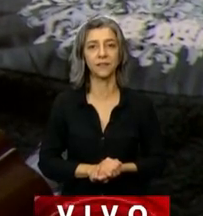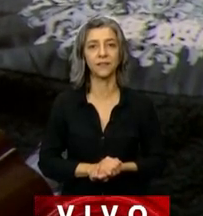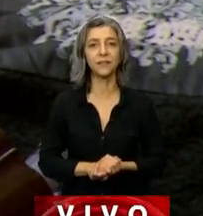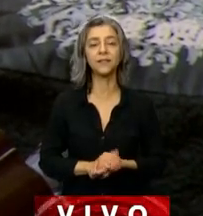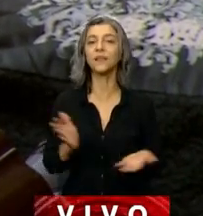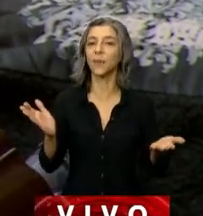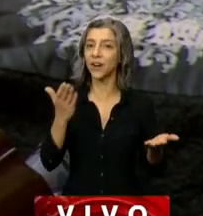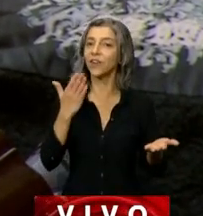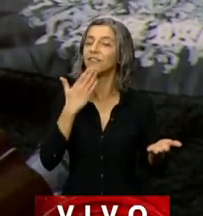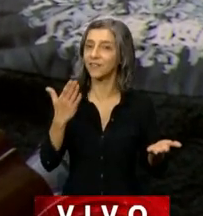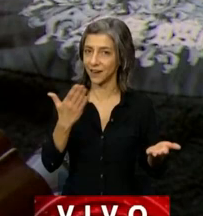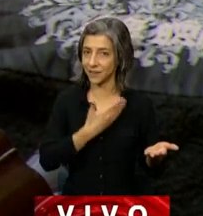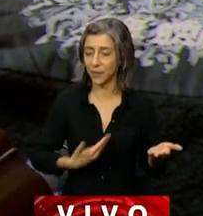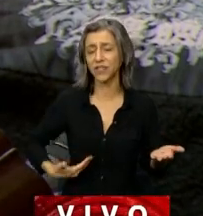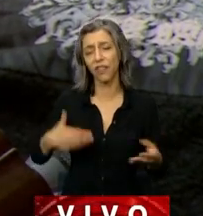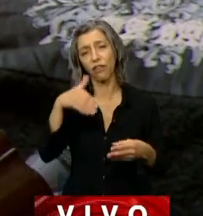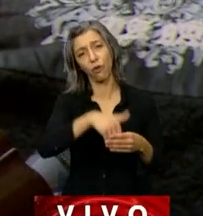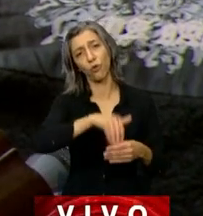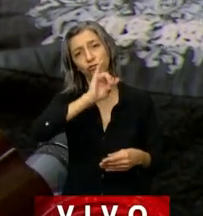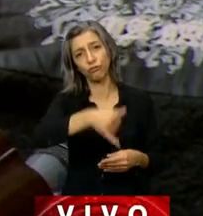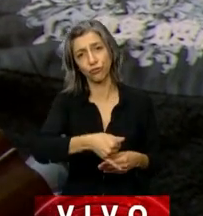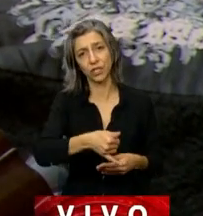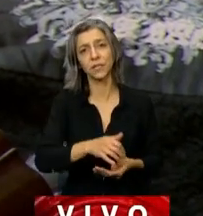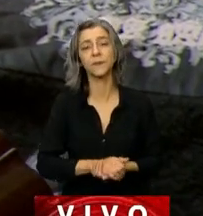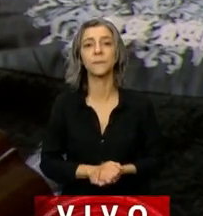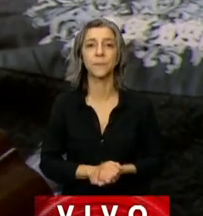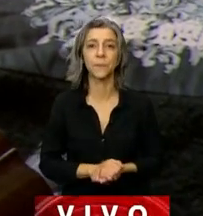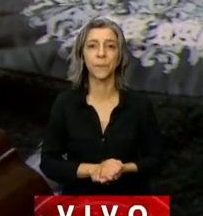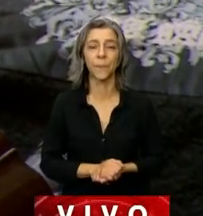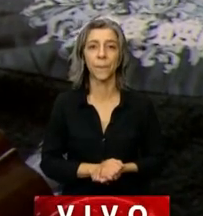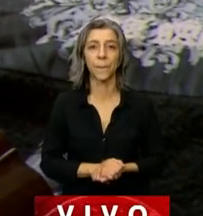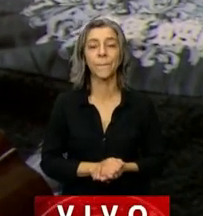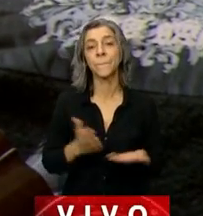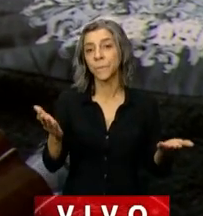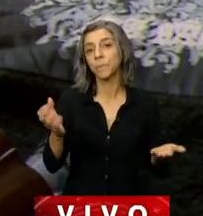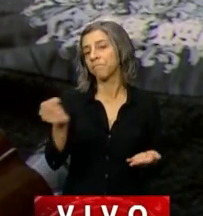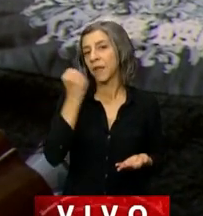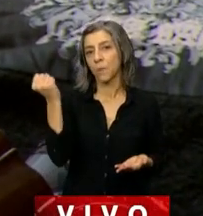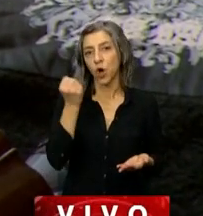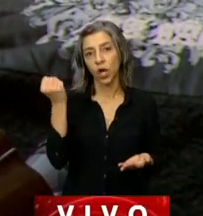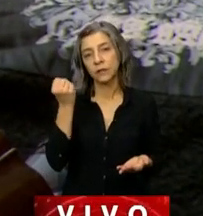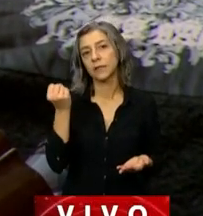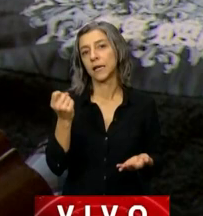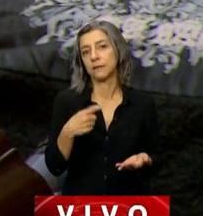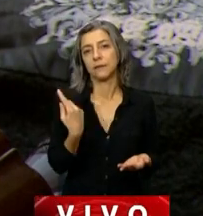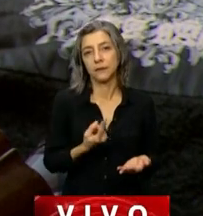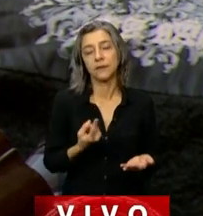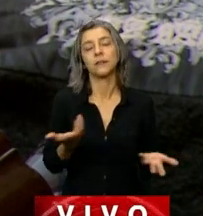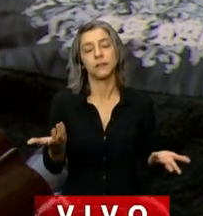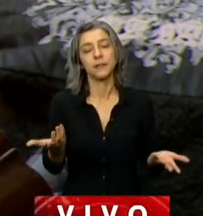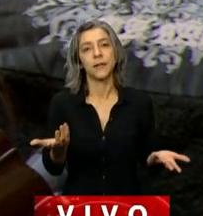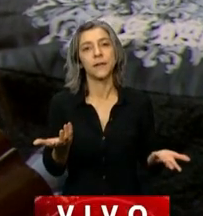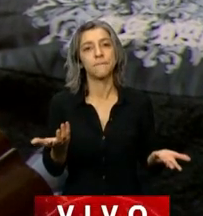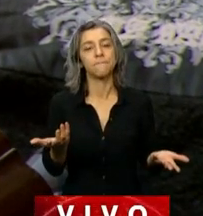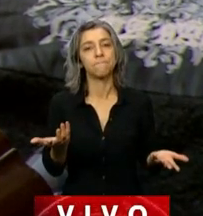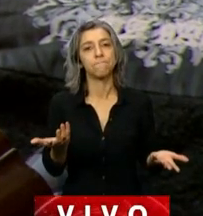Bueno, adelanto también mi voto positivo. Es importante ver que en estos